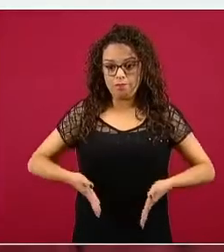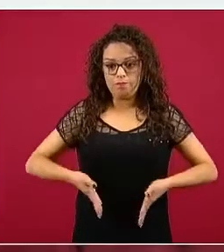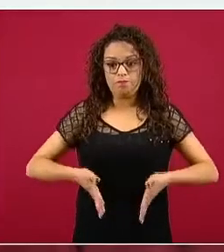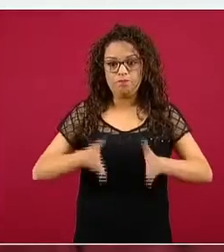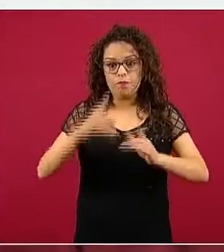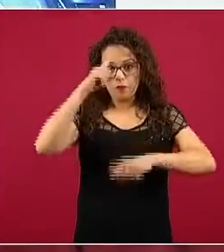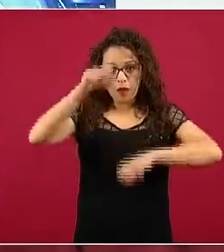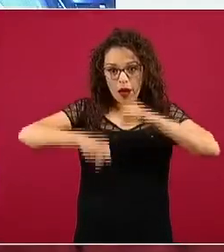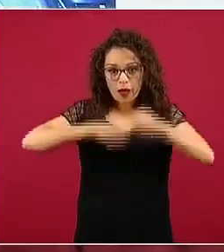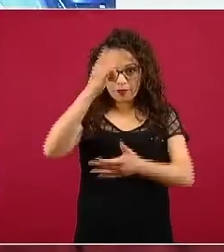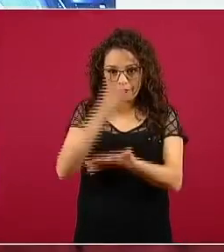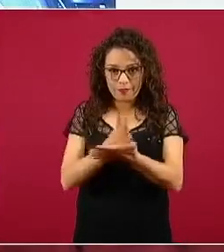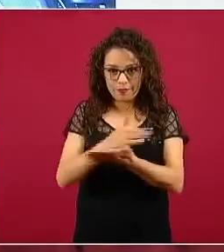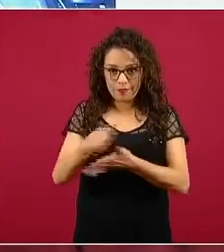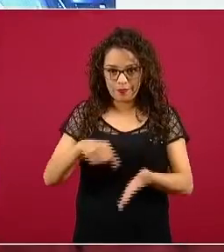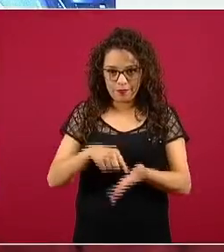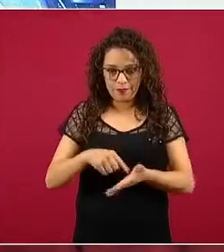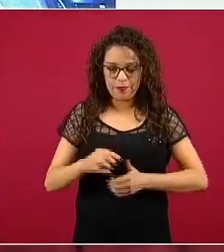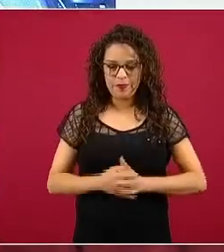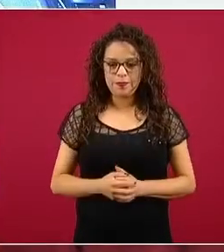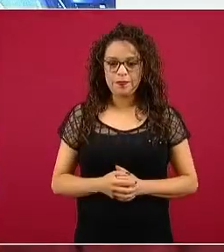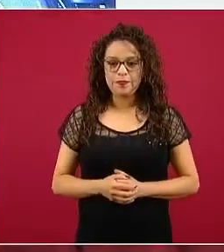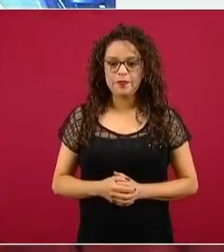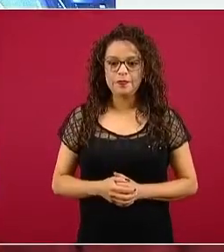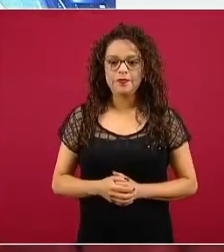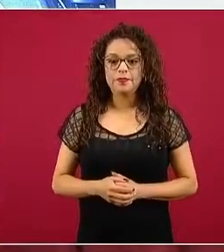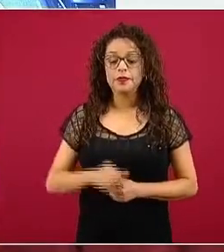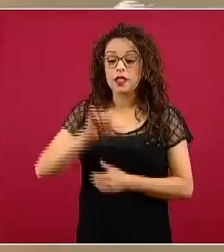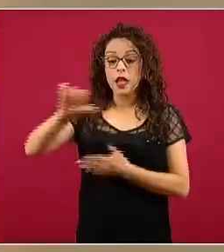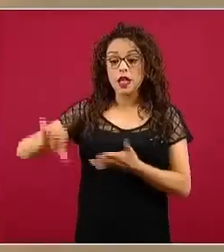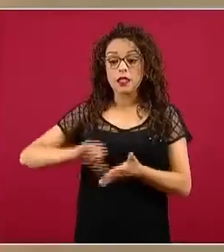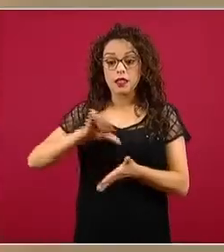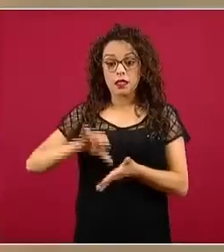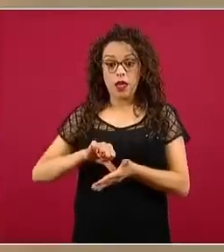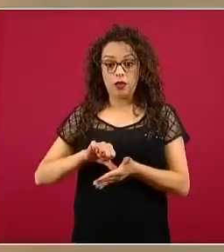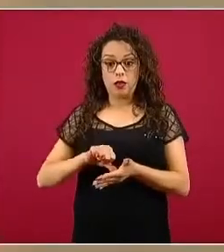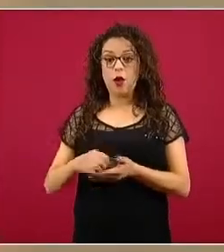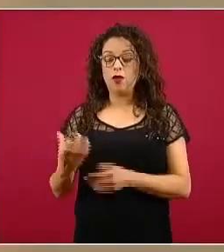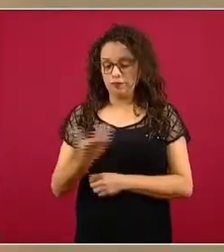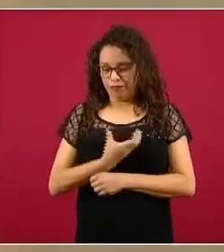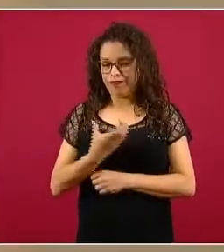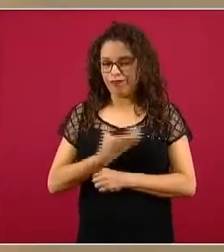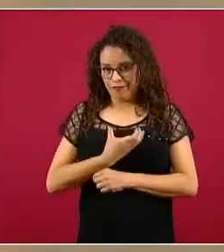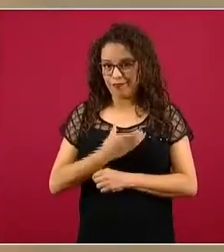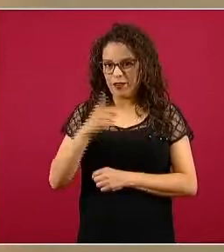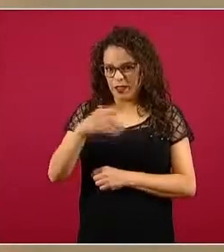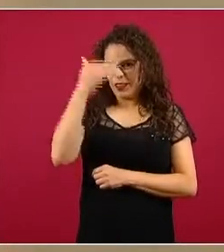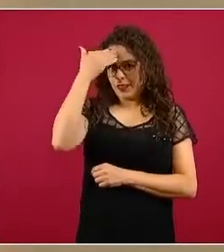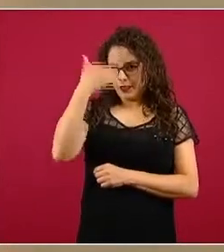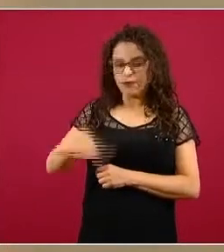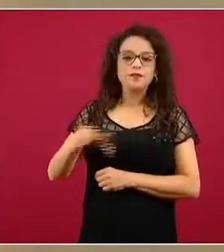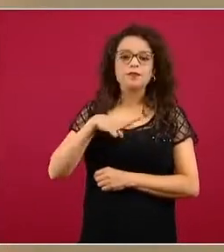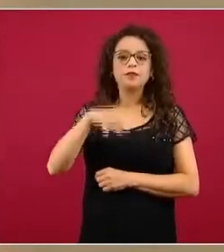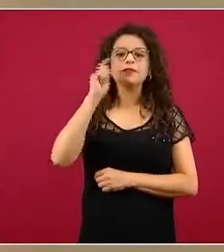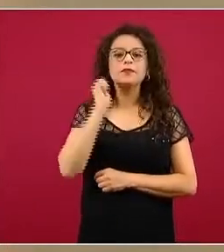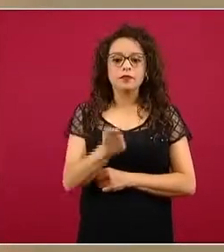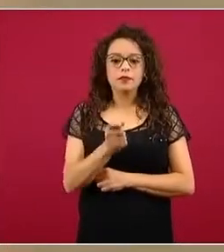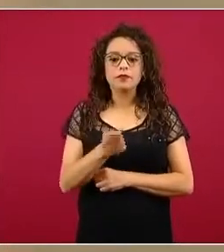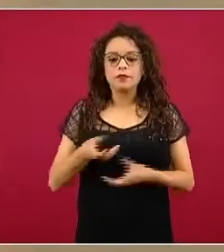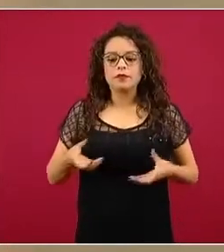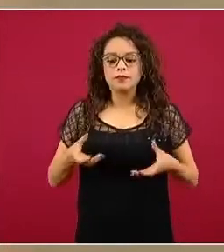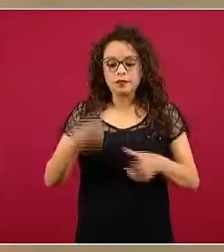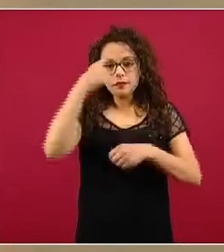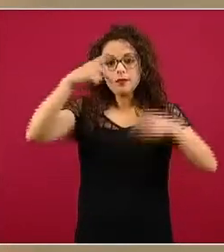sigue, por favor. También en el centro histórico, como saben, se hizo un programa de peatonalización de